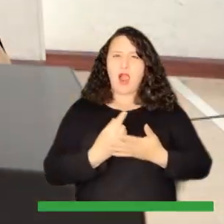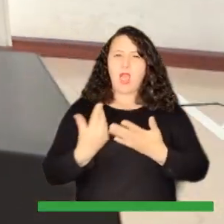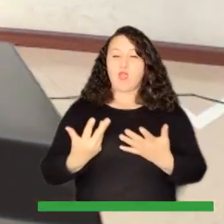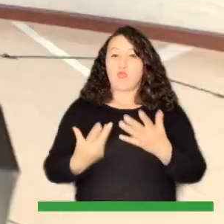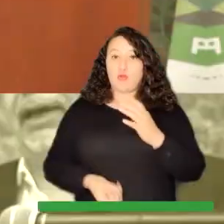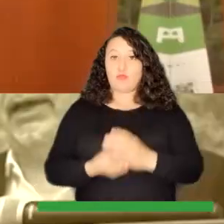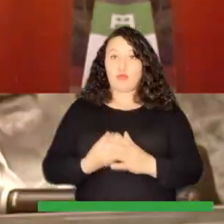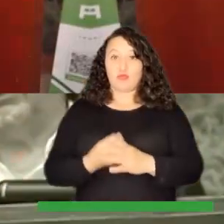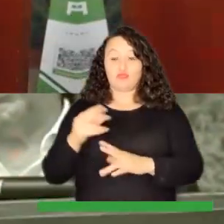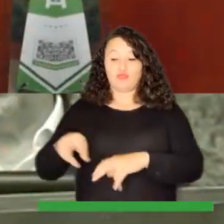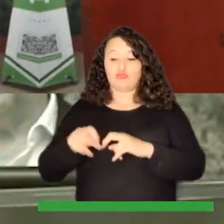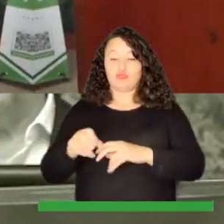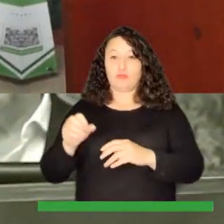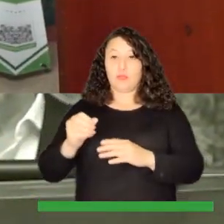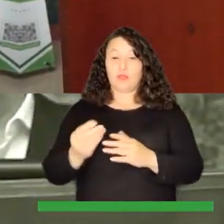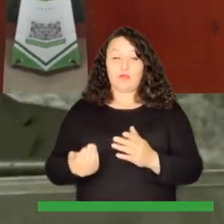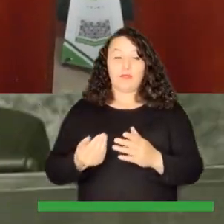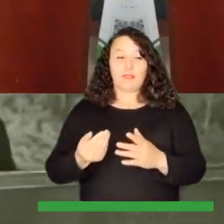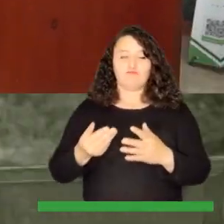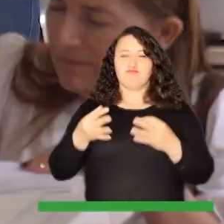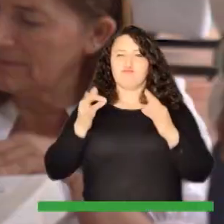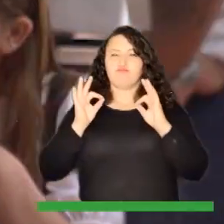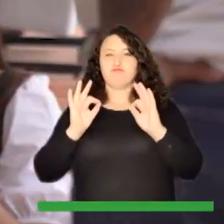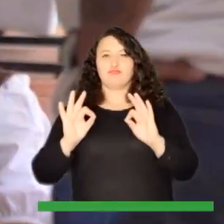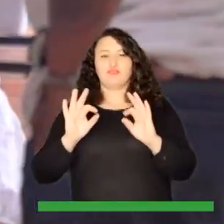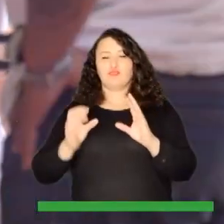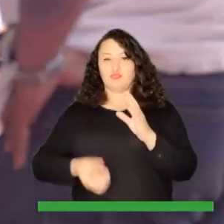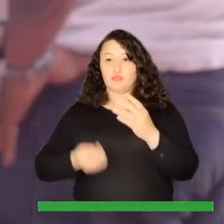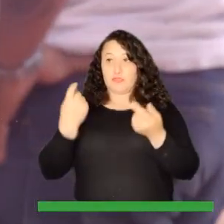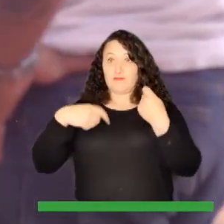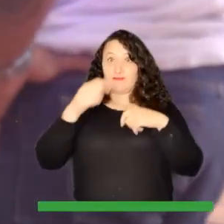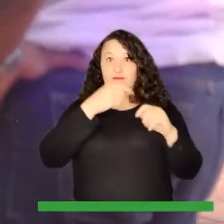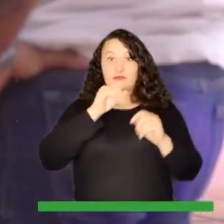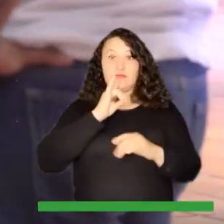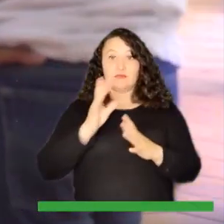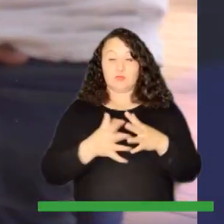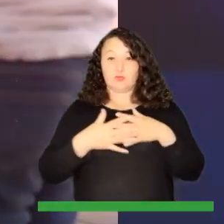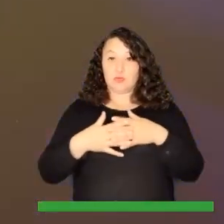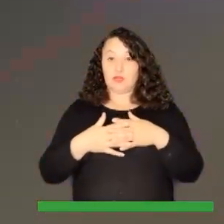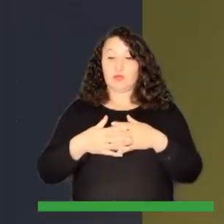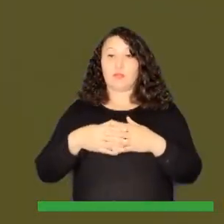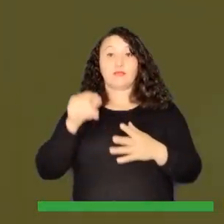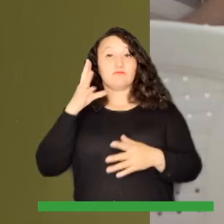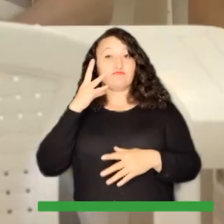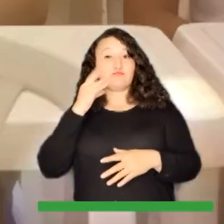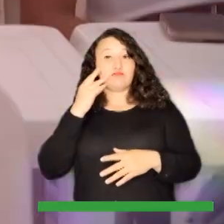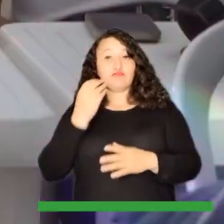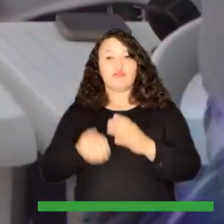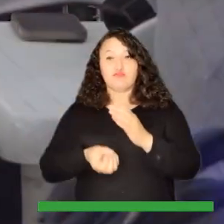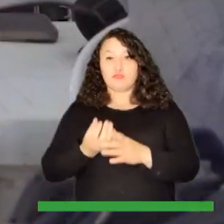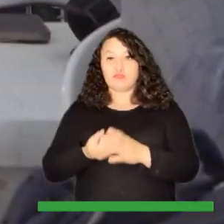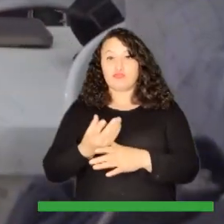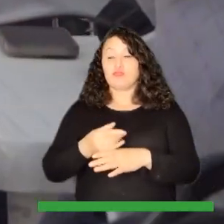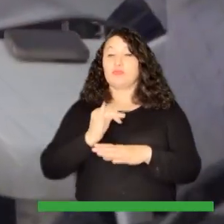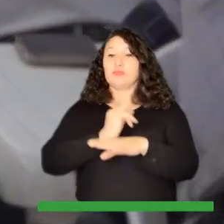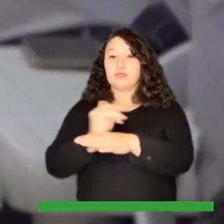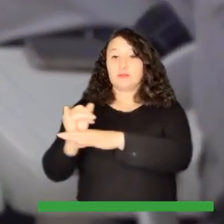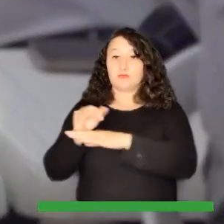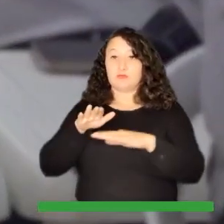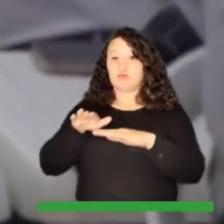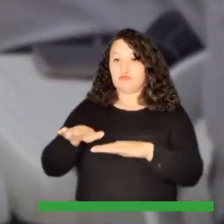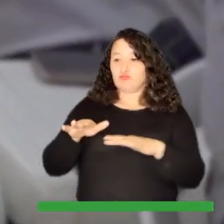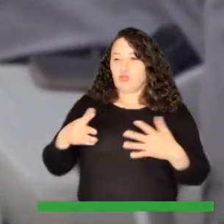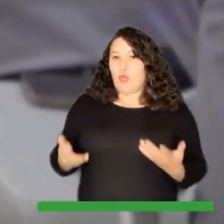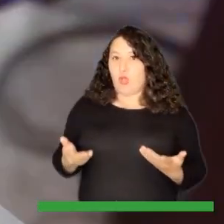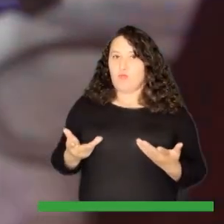agrícolas frescos para la exportación a los Estados Unidos. Durante 3 días, expertos, productores y representantes de distintas